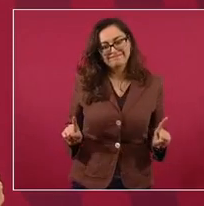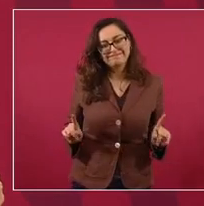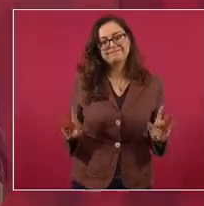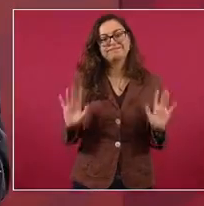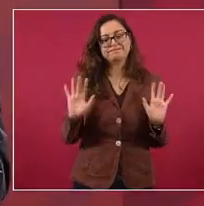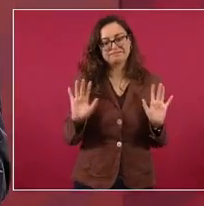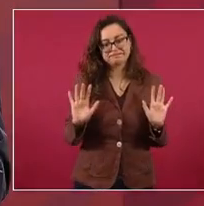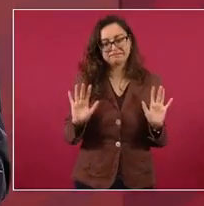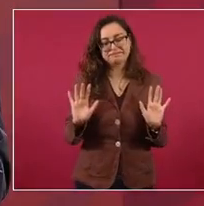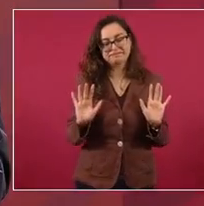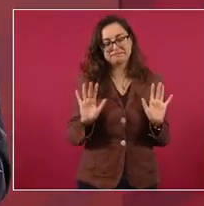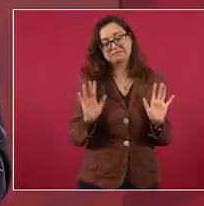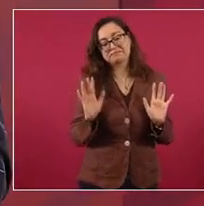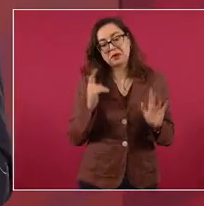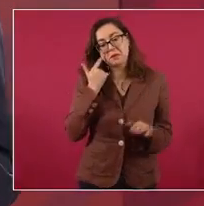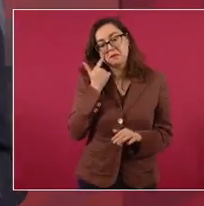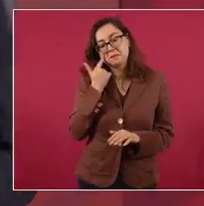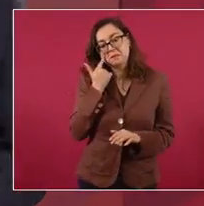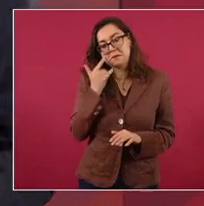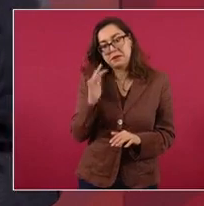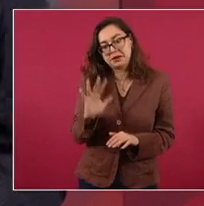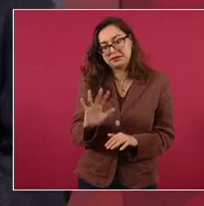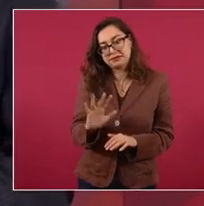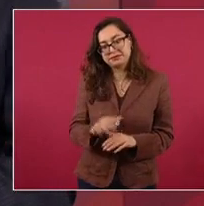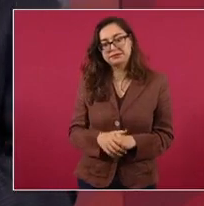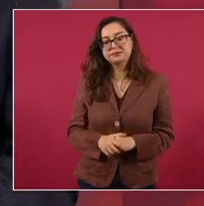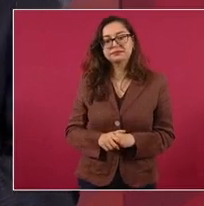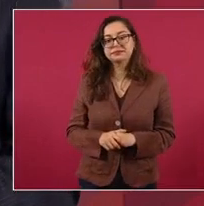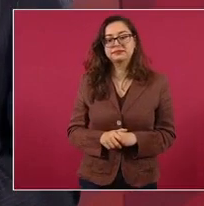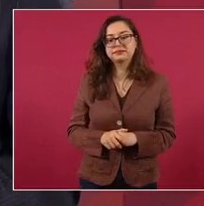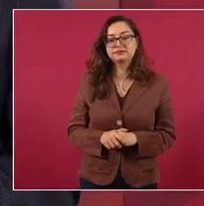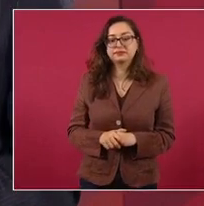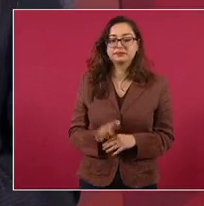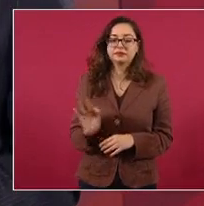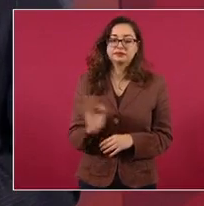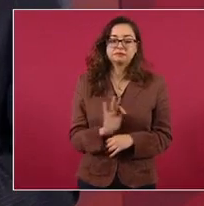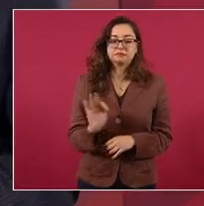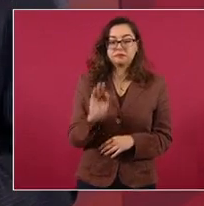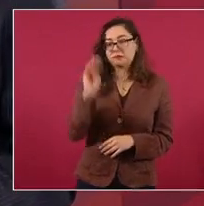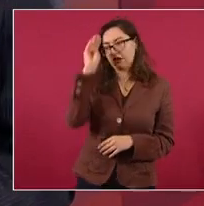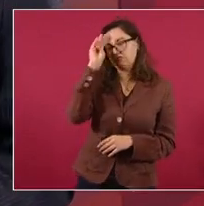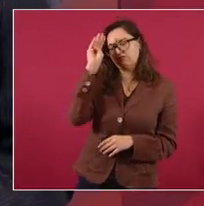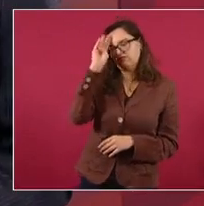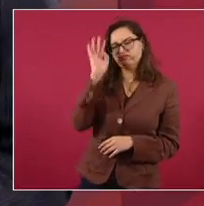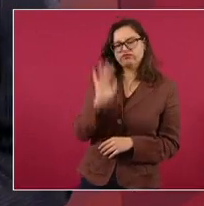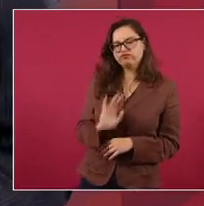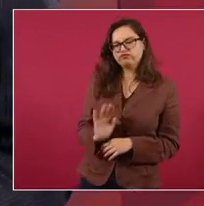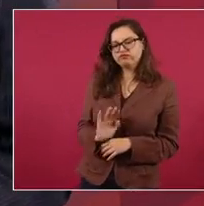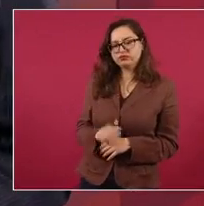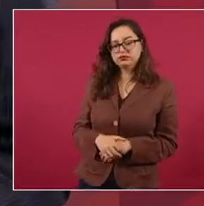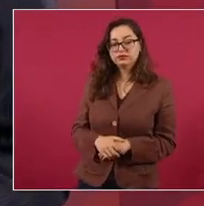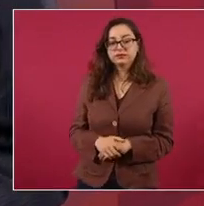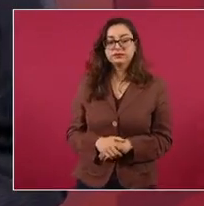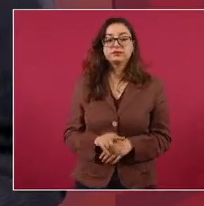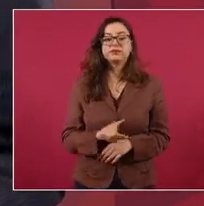se considera que no debe abrirse la reunión. Luego se va a tratar el tema de